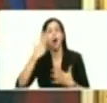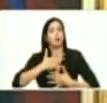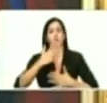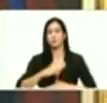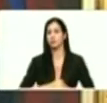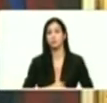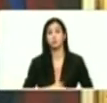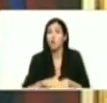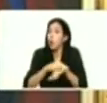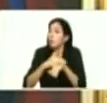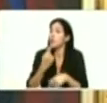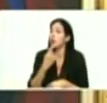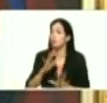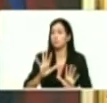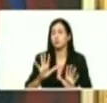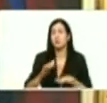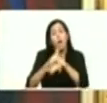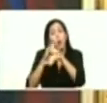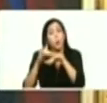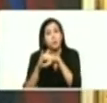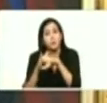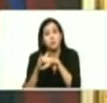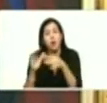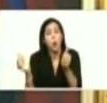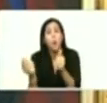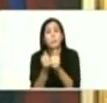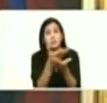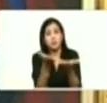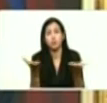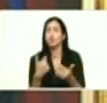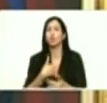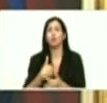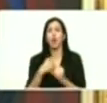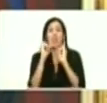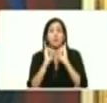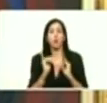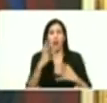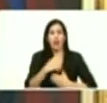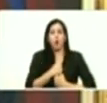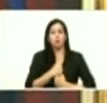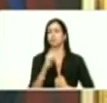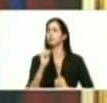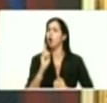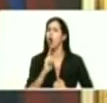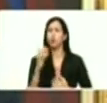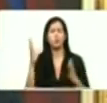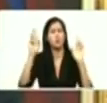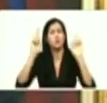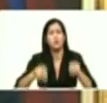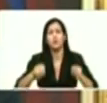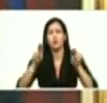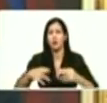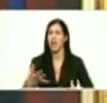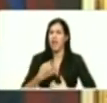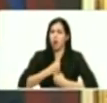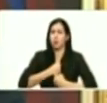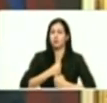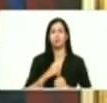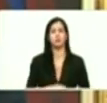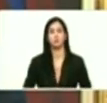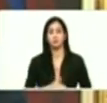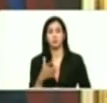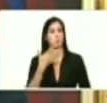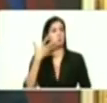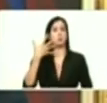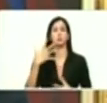que diga yo me perdonan camarada porque yo no soy individualista ni yoísta no lo soy no lo he sido ni lo seré nunca no tengo